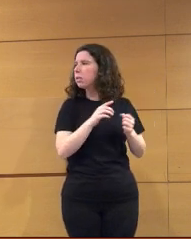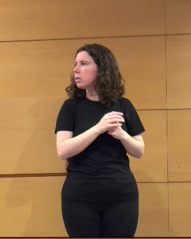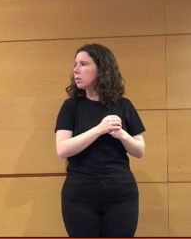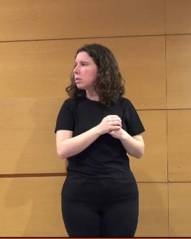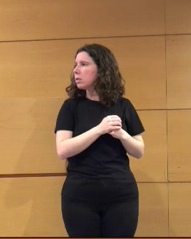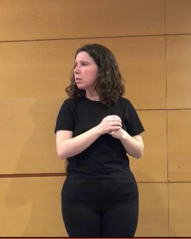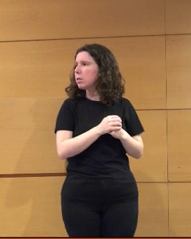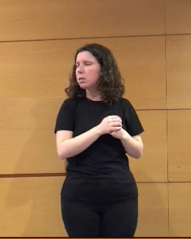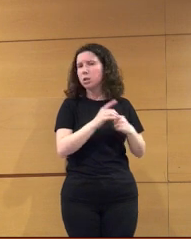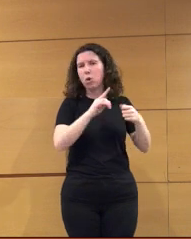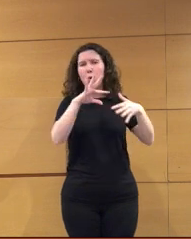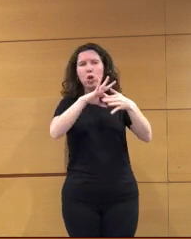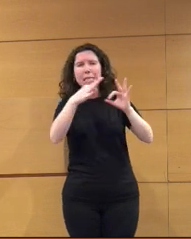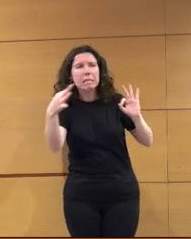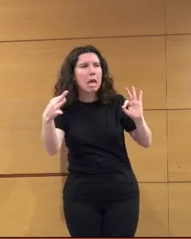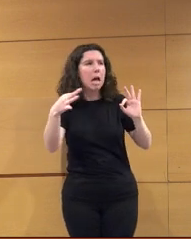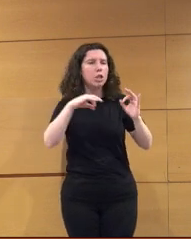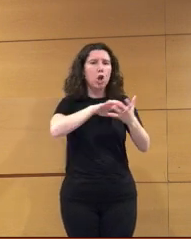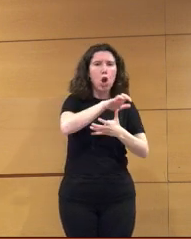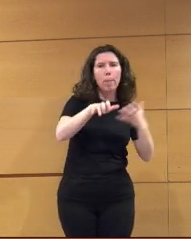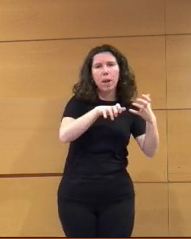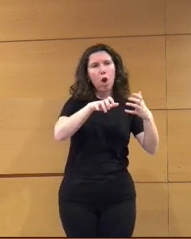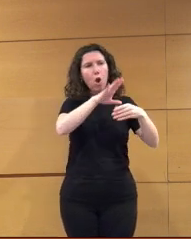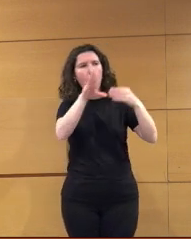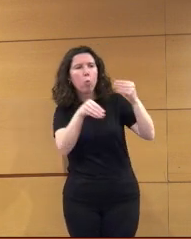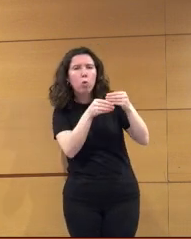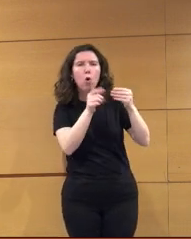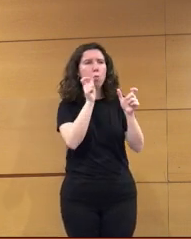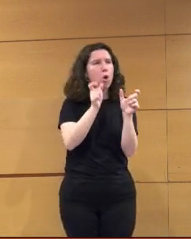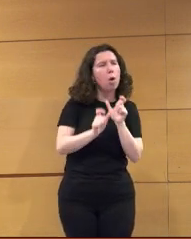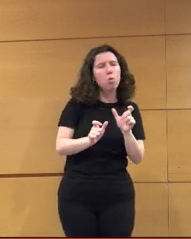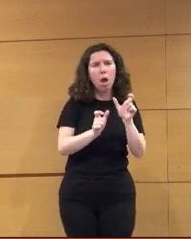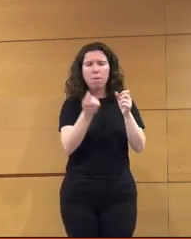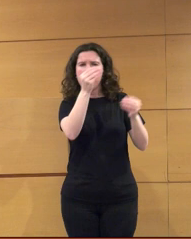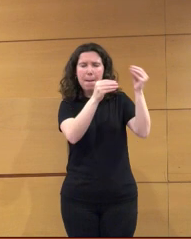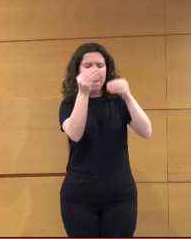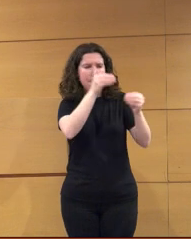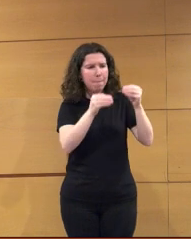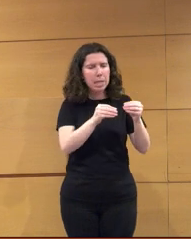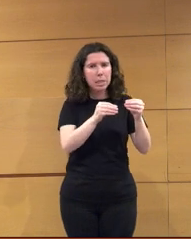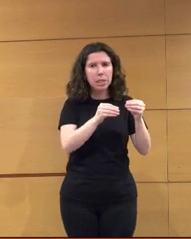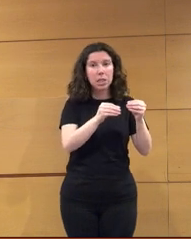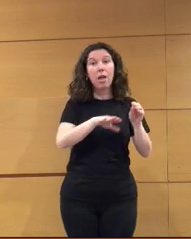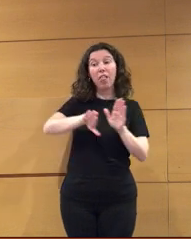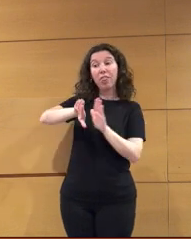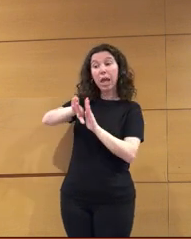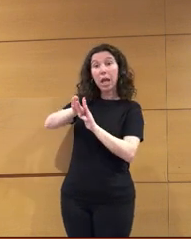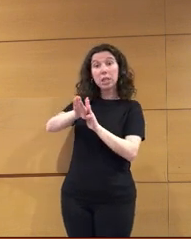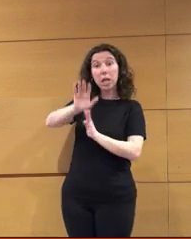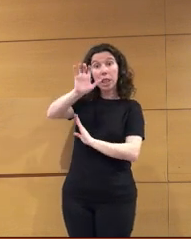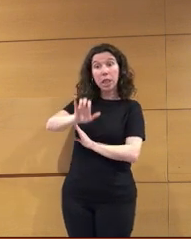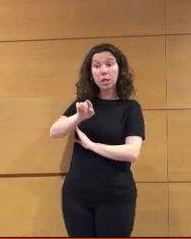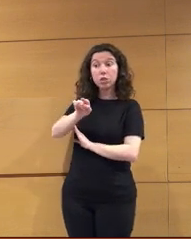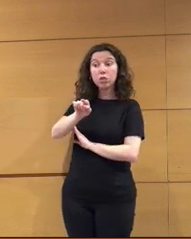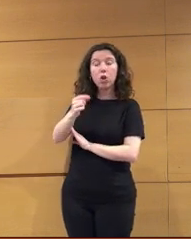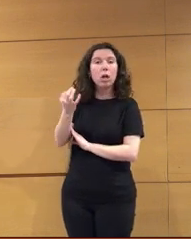de agregaciones sintácticas complejas, conjunciones, vocabulario complejo. Y el texto de la derecha es un texto que aparece en